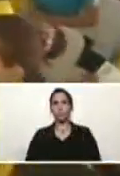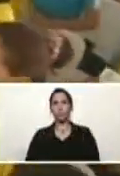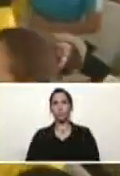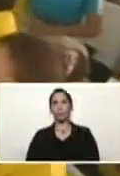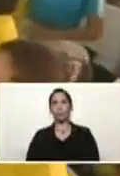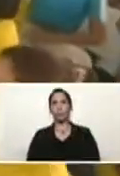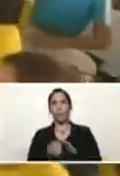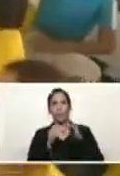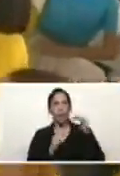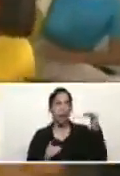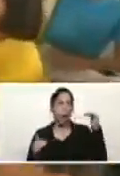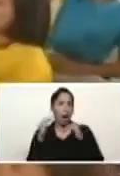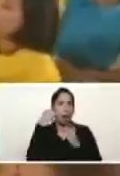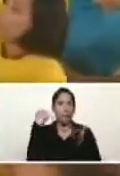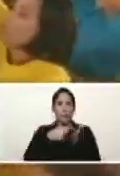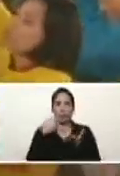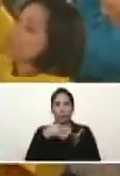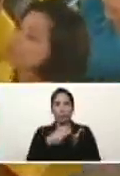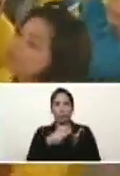aumentar